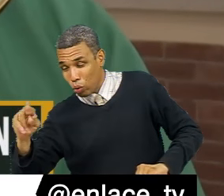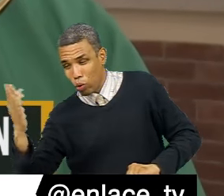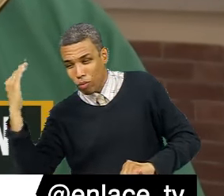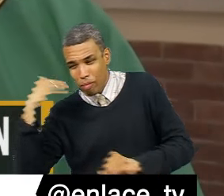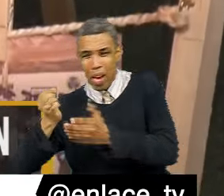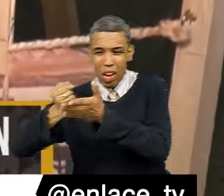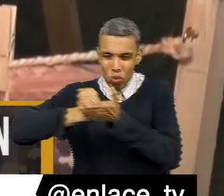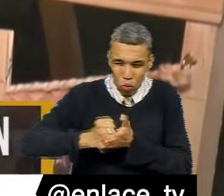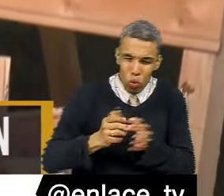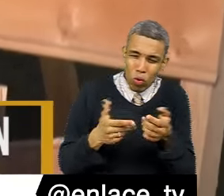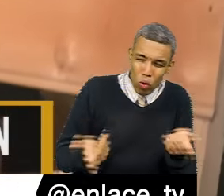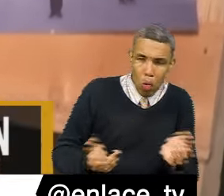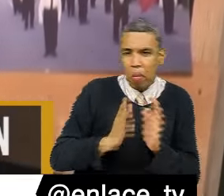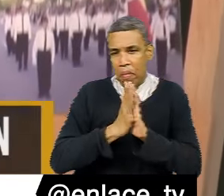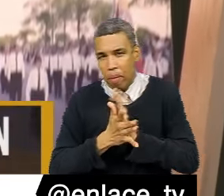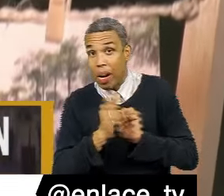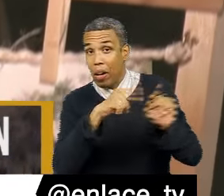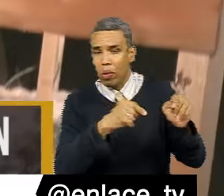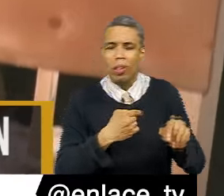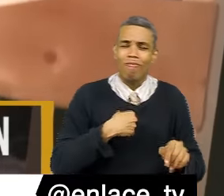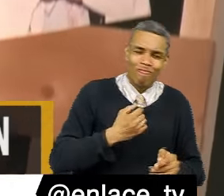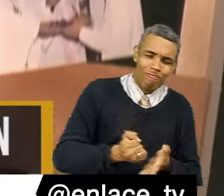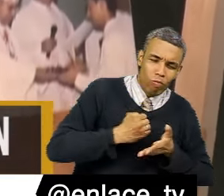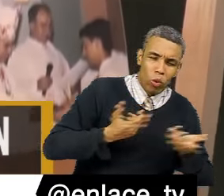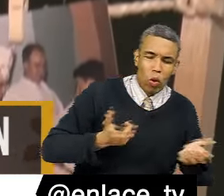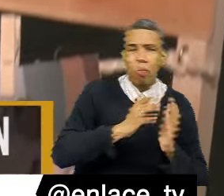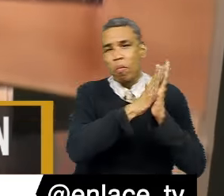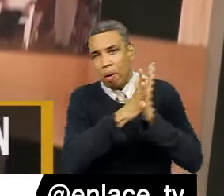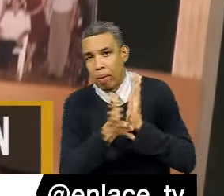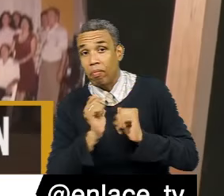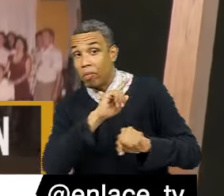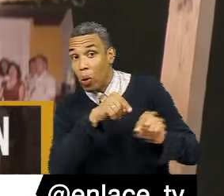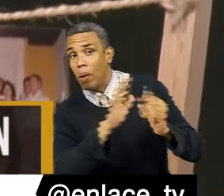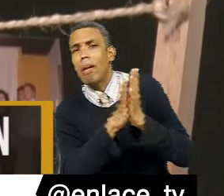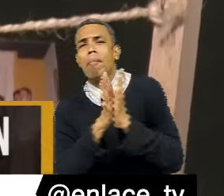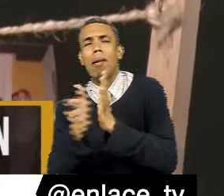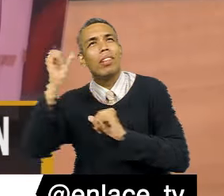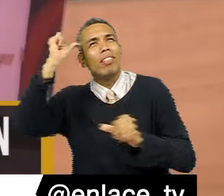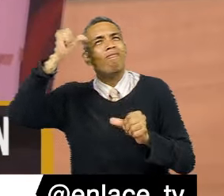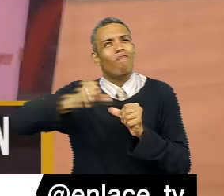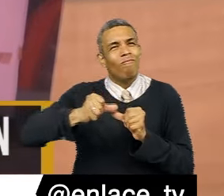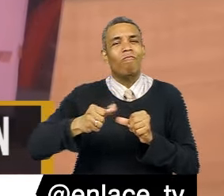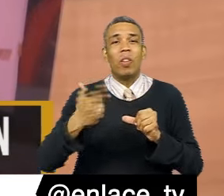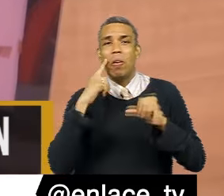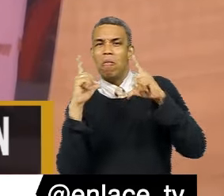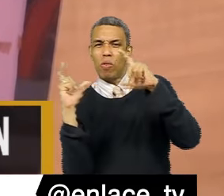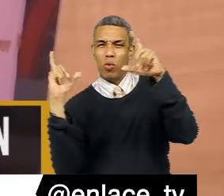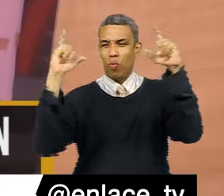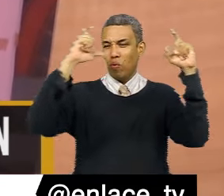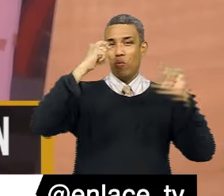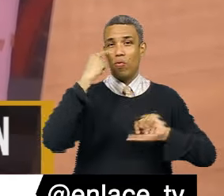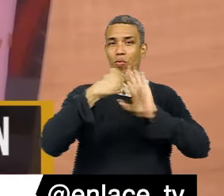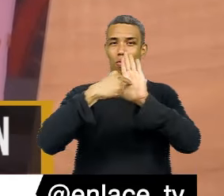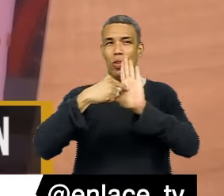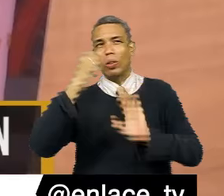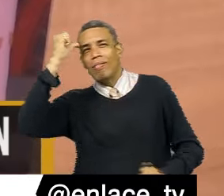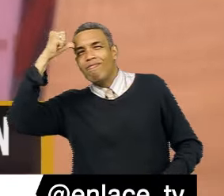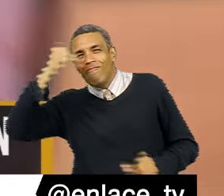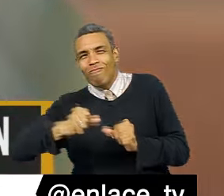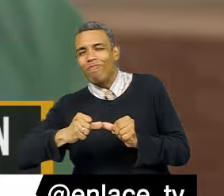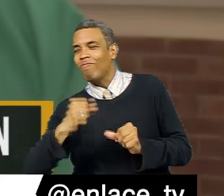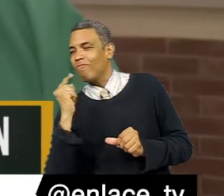la comunidad barranqueña. Con una galería a la entrada del templo se recordó los mejores momentos en vida del padre Arturo Garzón.